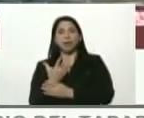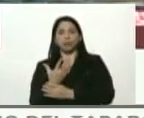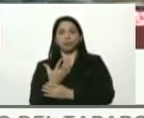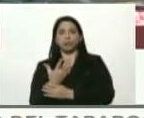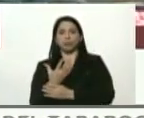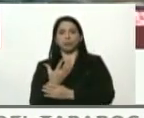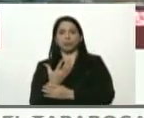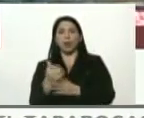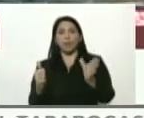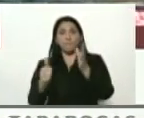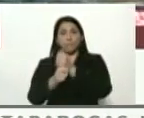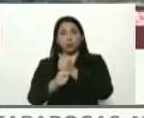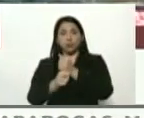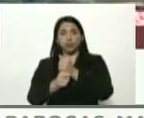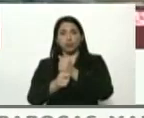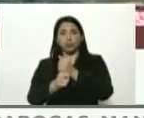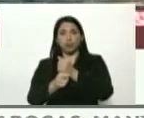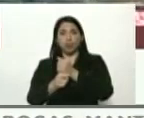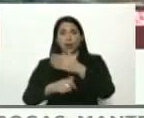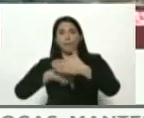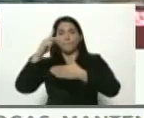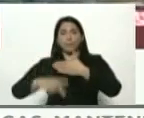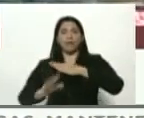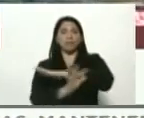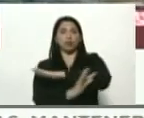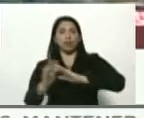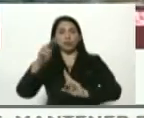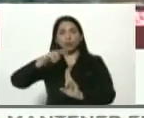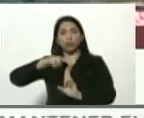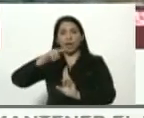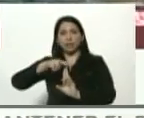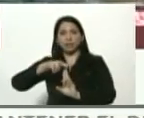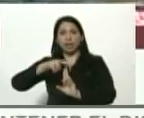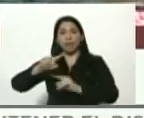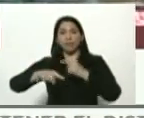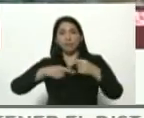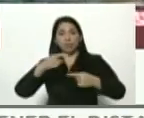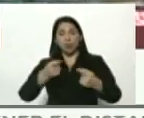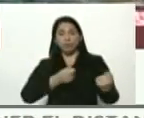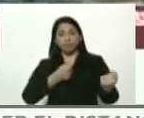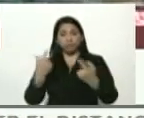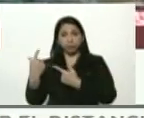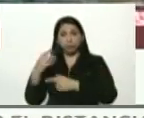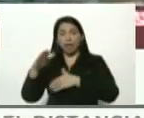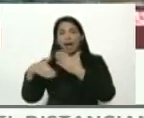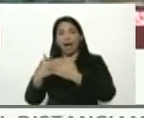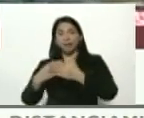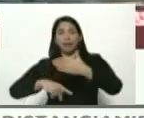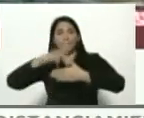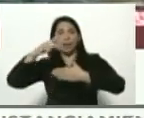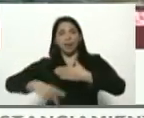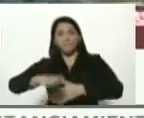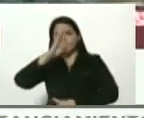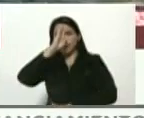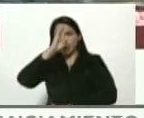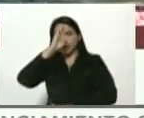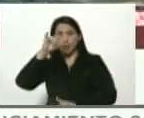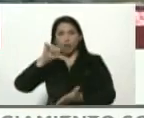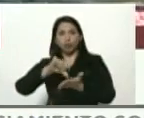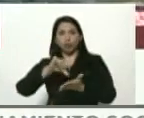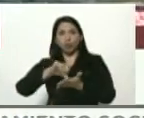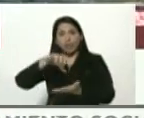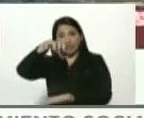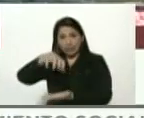Fue captado en el plan fronterizo de Táchira y luego es trasladado al plan de Barinas, donde es su